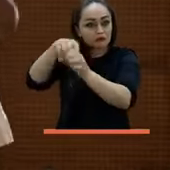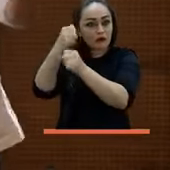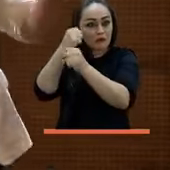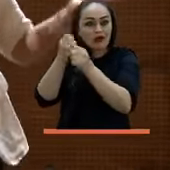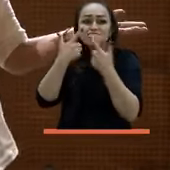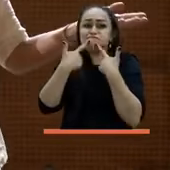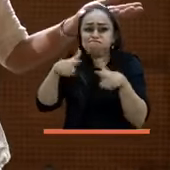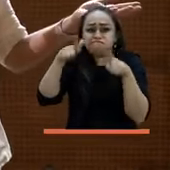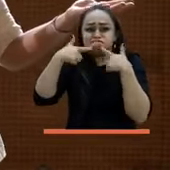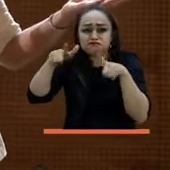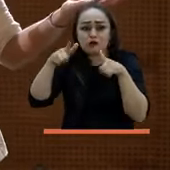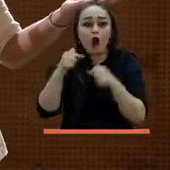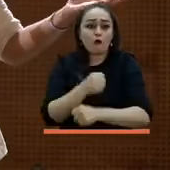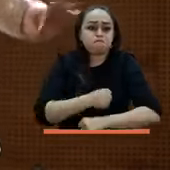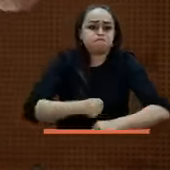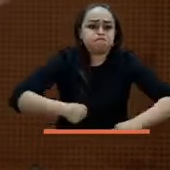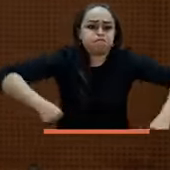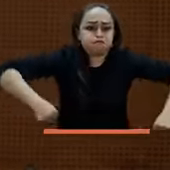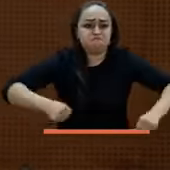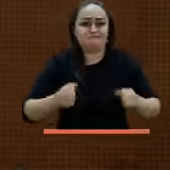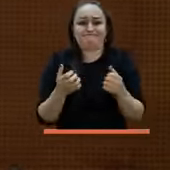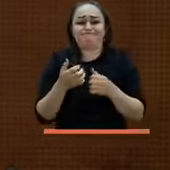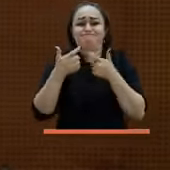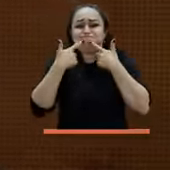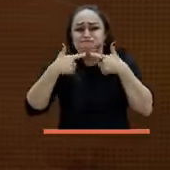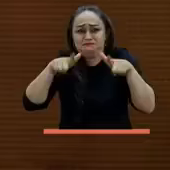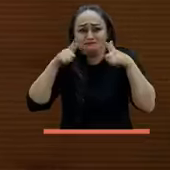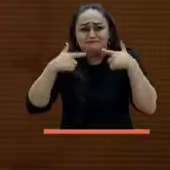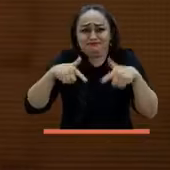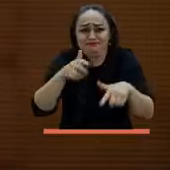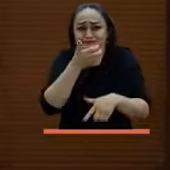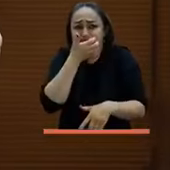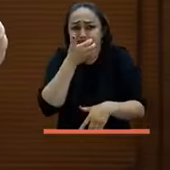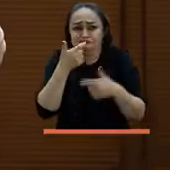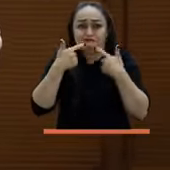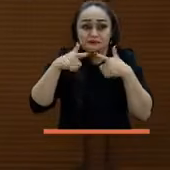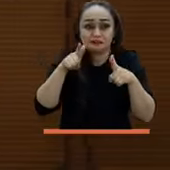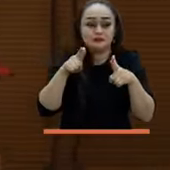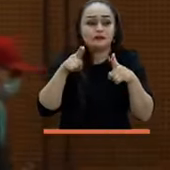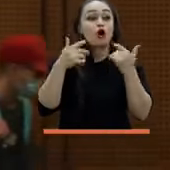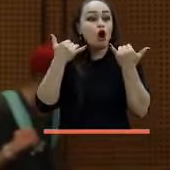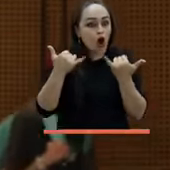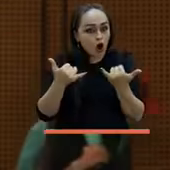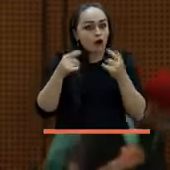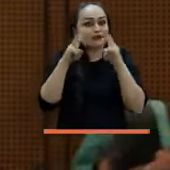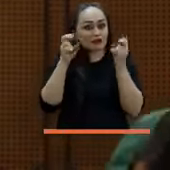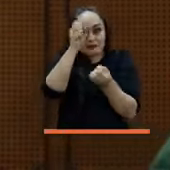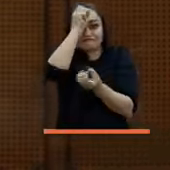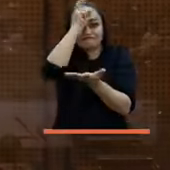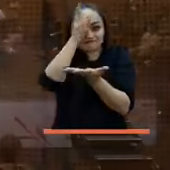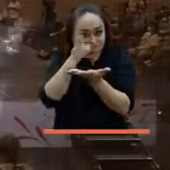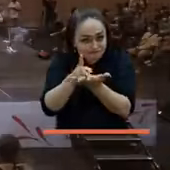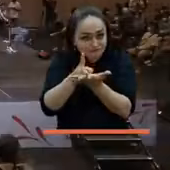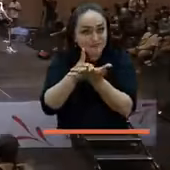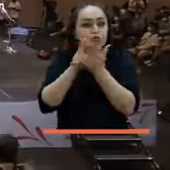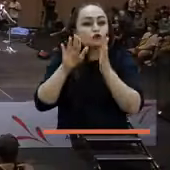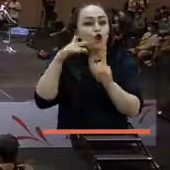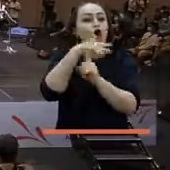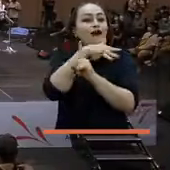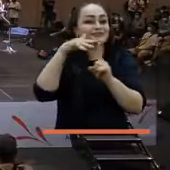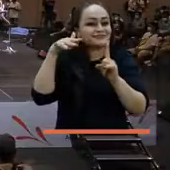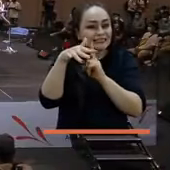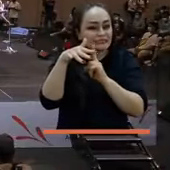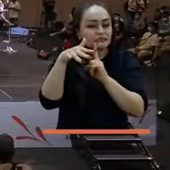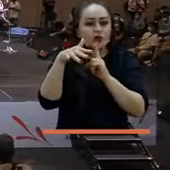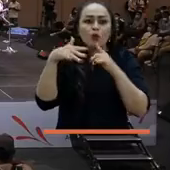o si es gorda cierto te vamos a hablar de eso que implica el ser diverso en un contexto donde tenemos